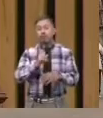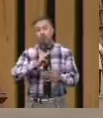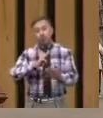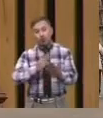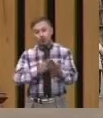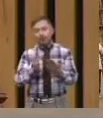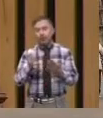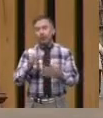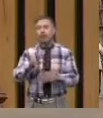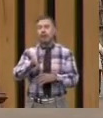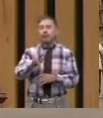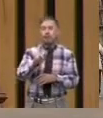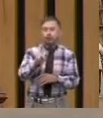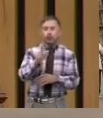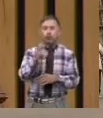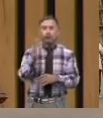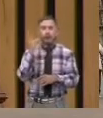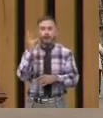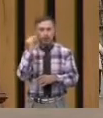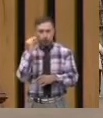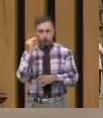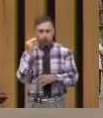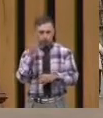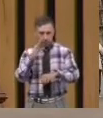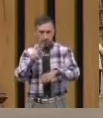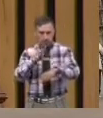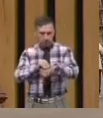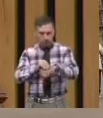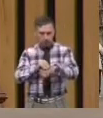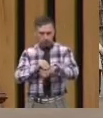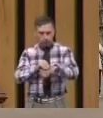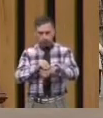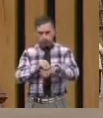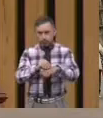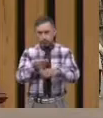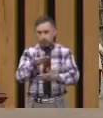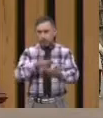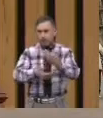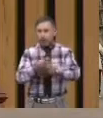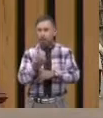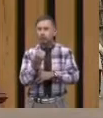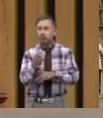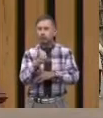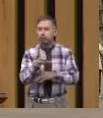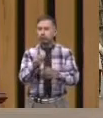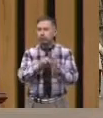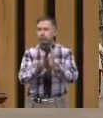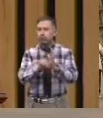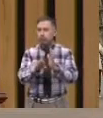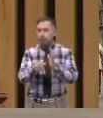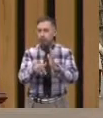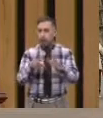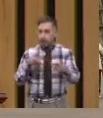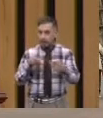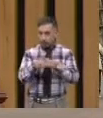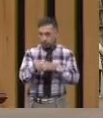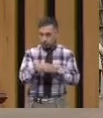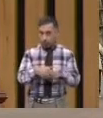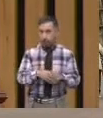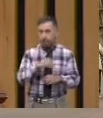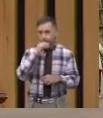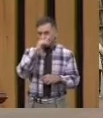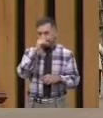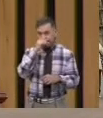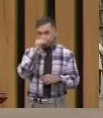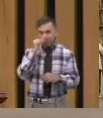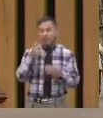de transmisión de spot, se señala que ello obedece a que el partido puso